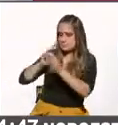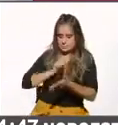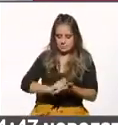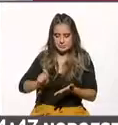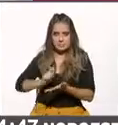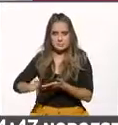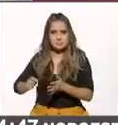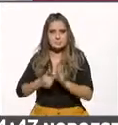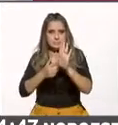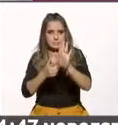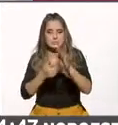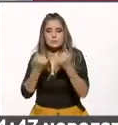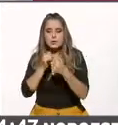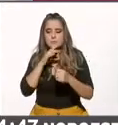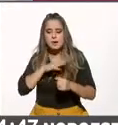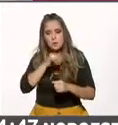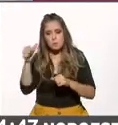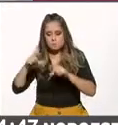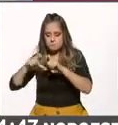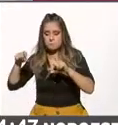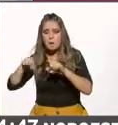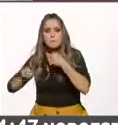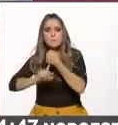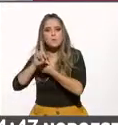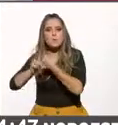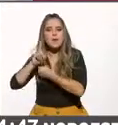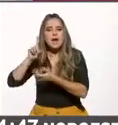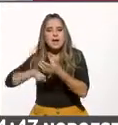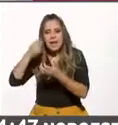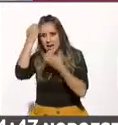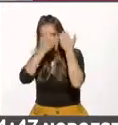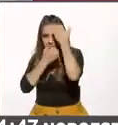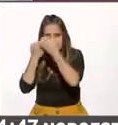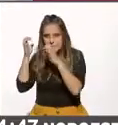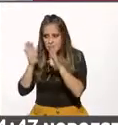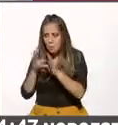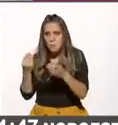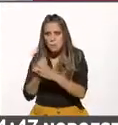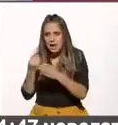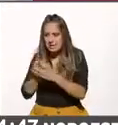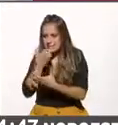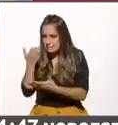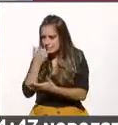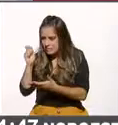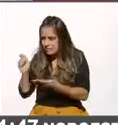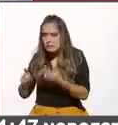sección que está planteada como problemas de un examen, de ejercicios de clase. Por ejemplo,